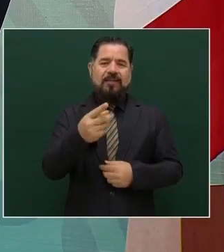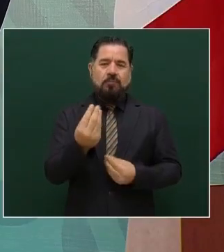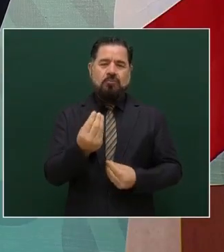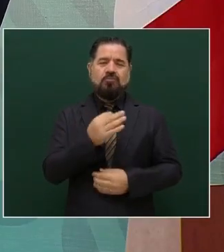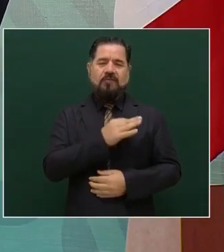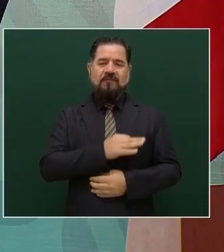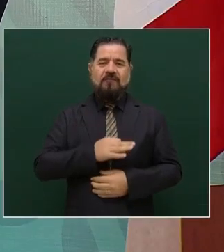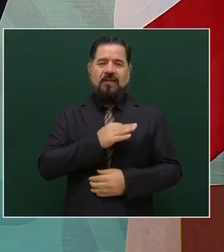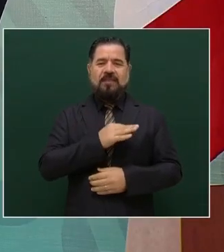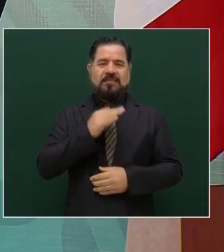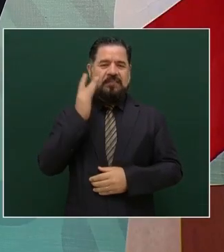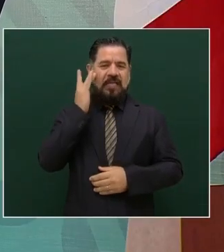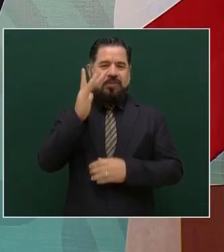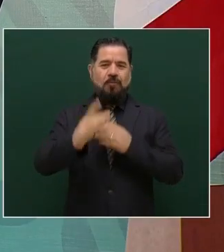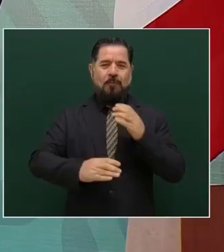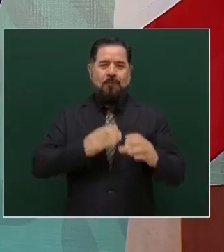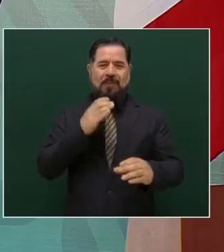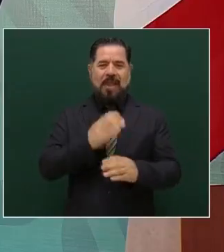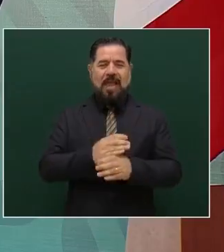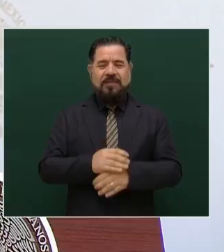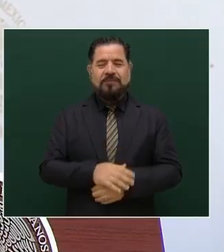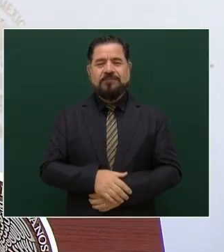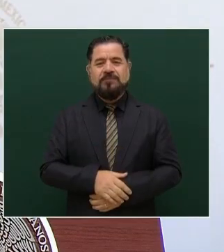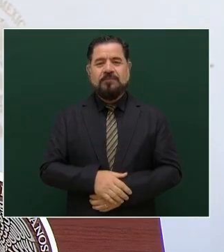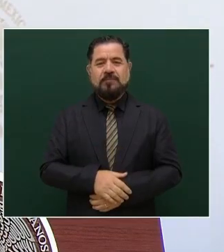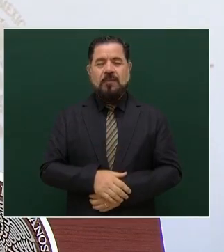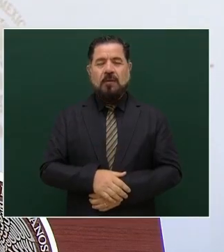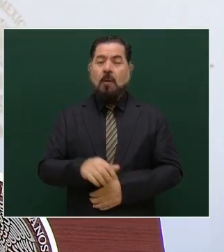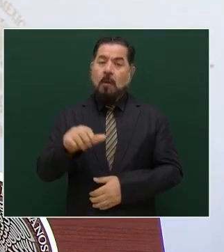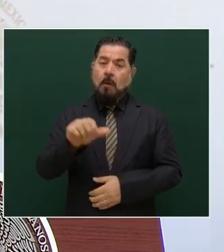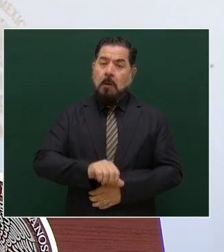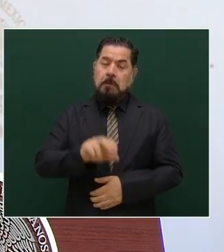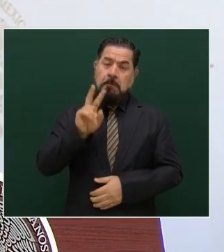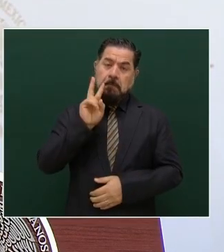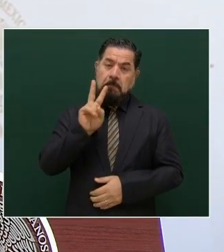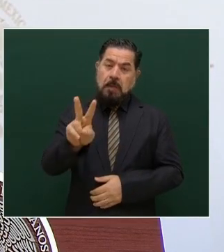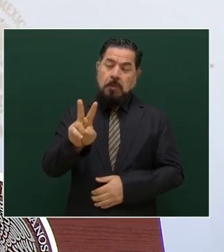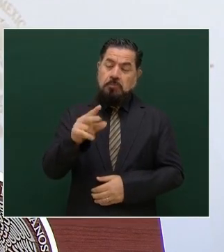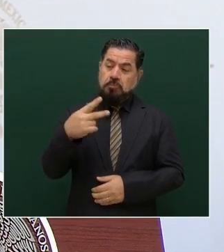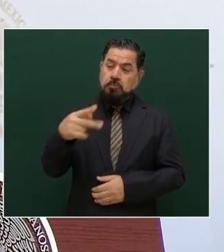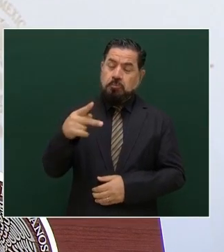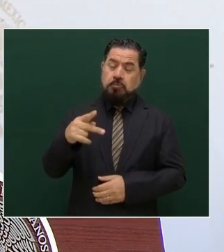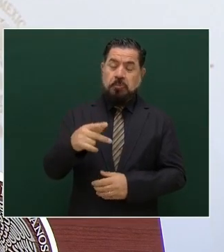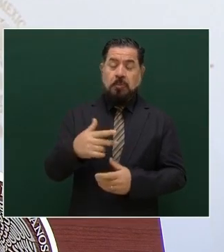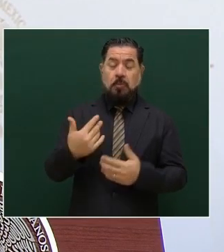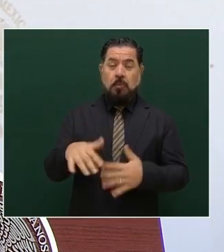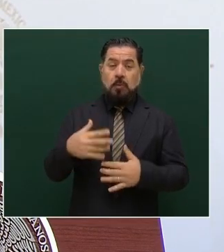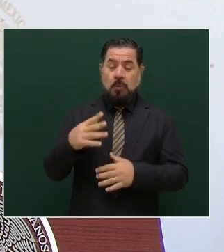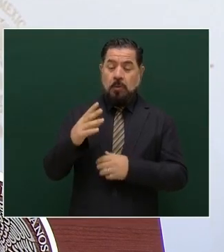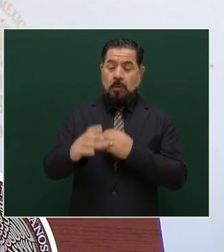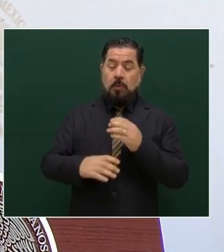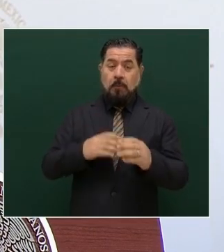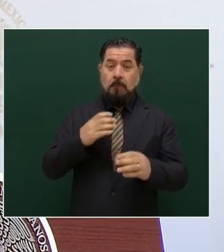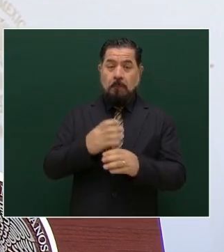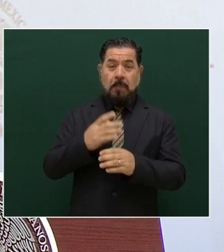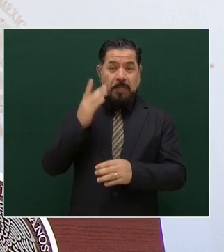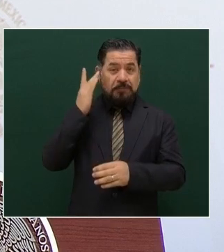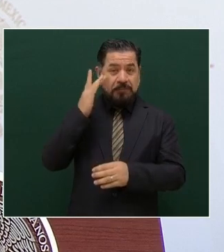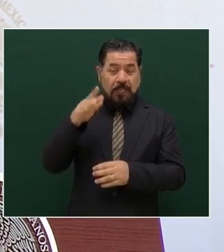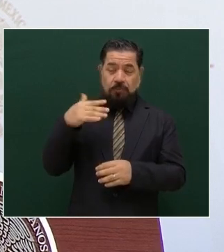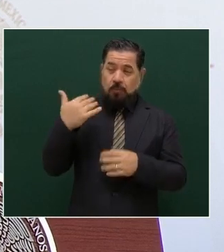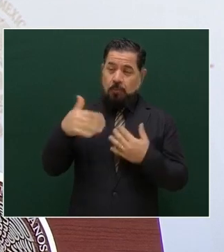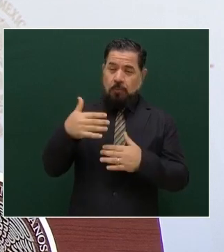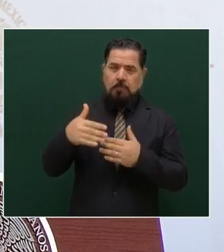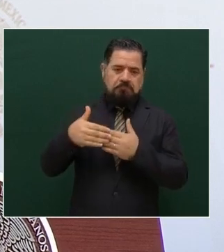tiempo, vemos este cumpleaños más como un punto de partida del año que aún tenemos por